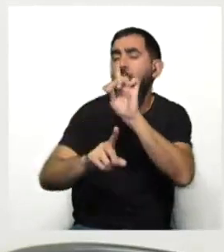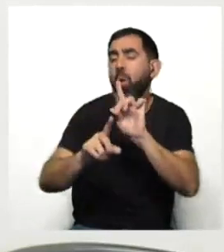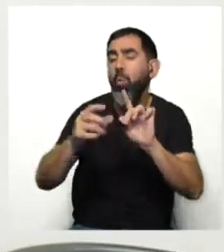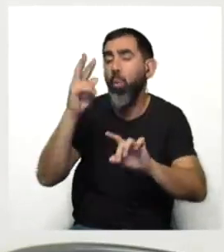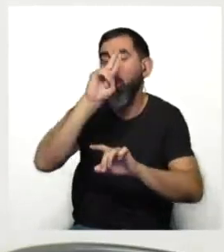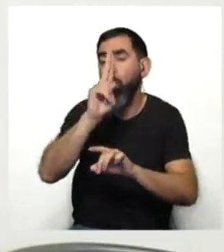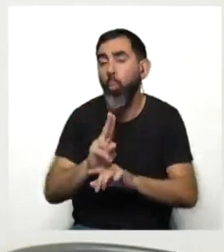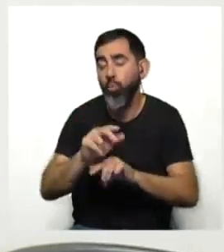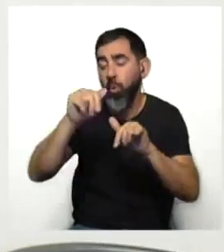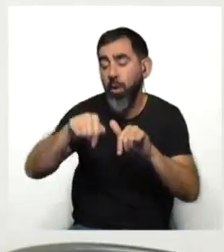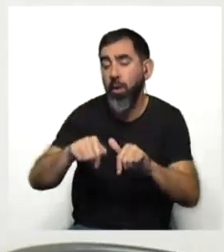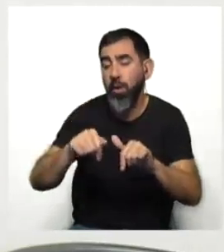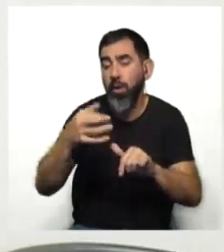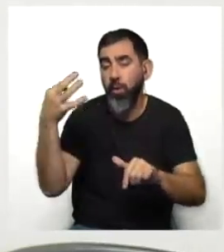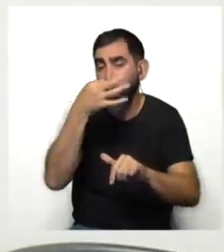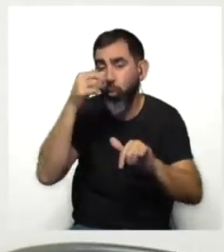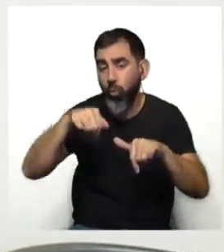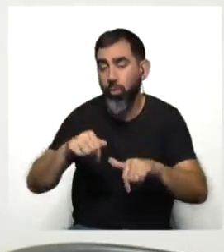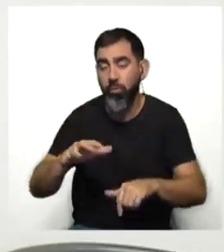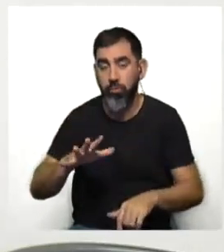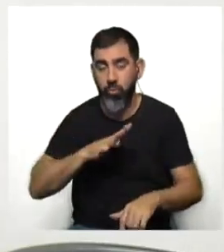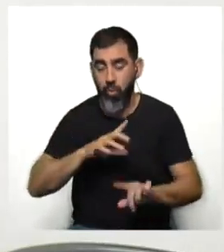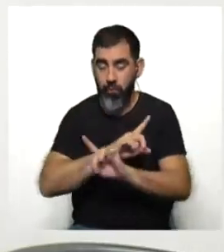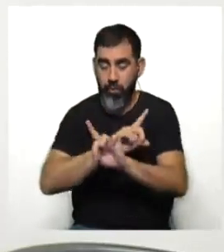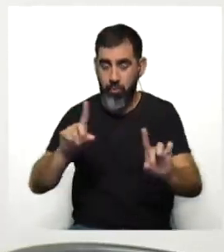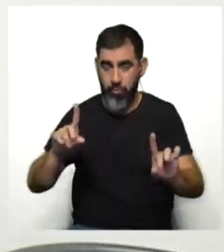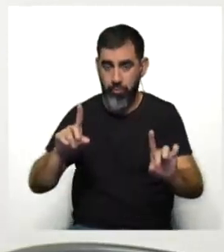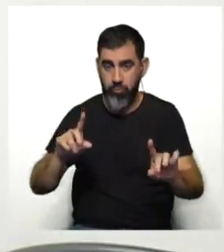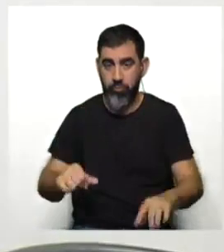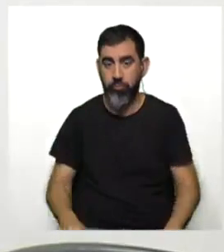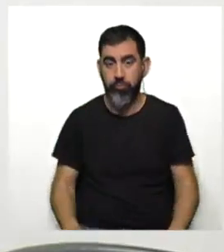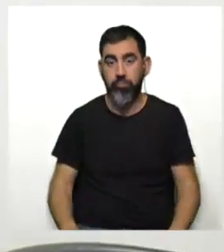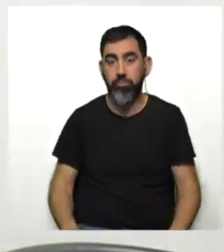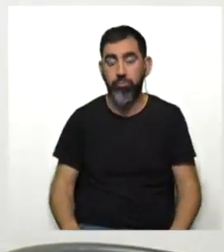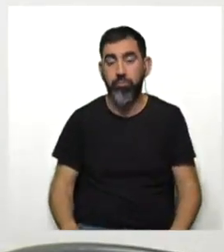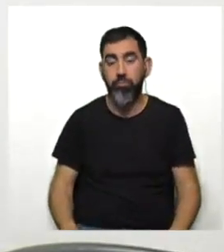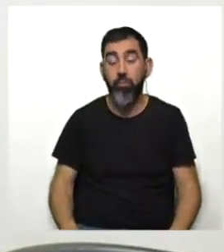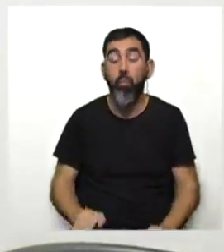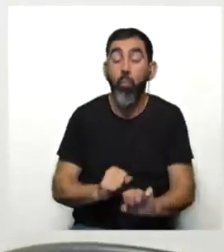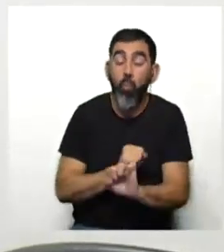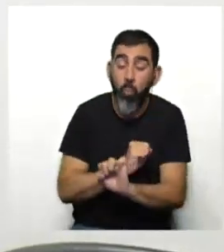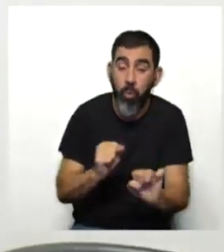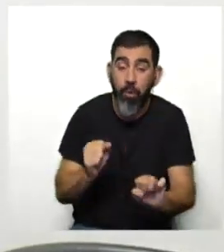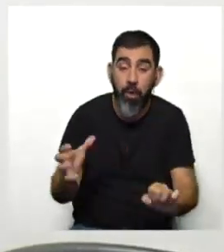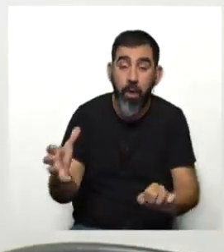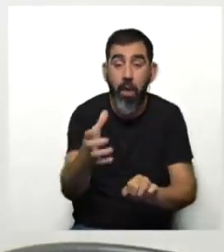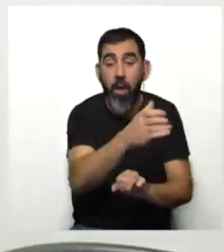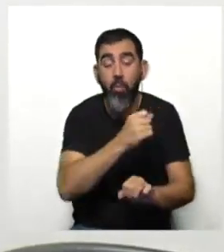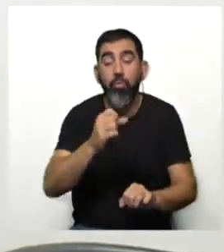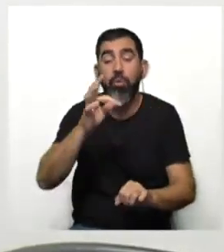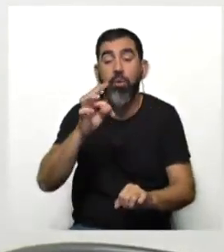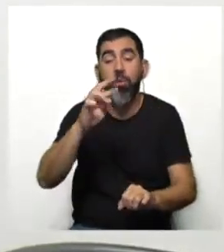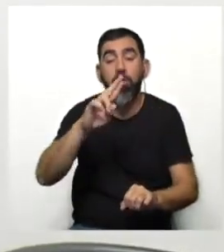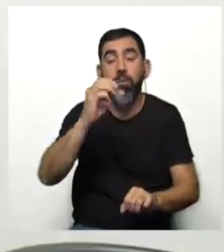uso de fentanilo por fuera del sistema de salud aún no hay ningún uso puede haber algún abuso de Tramadol